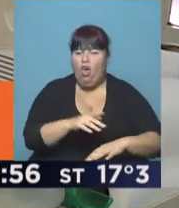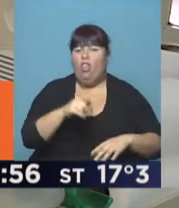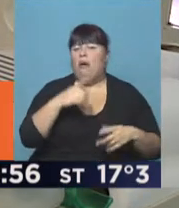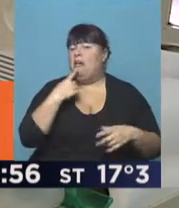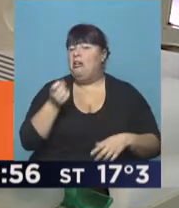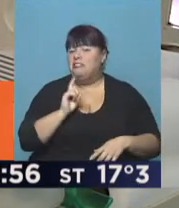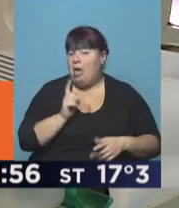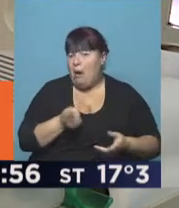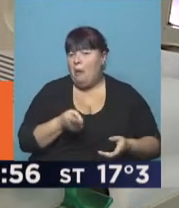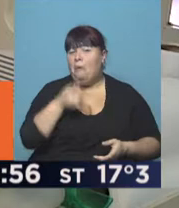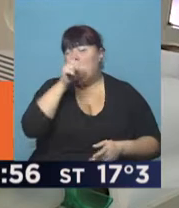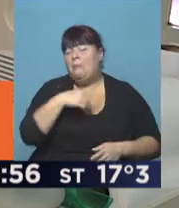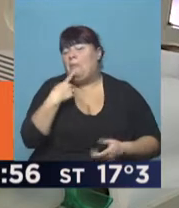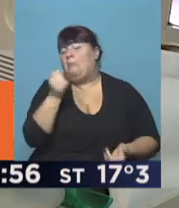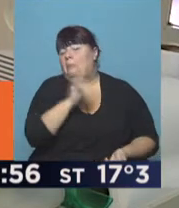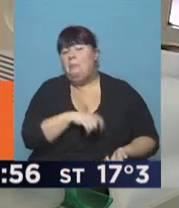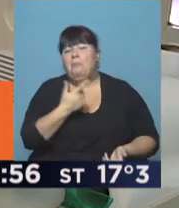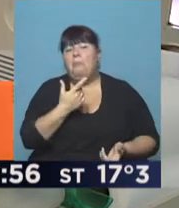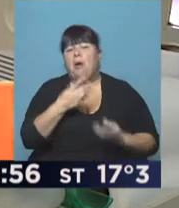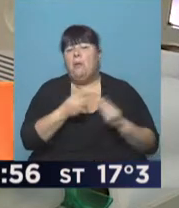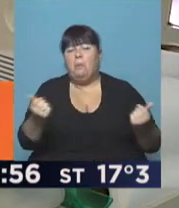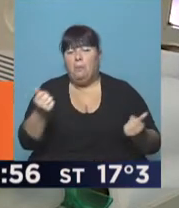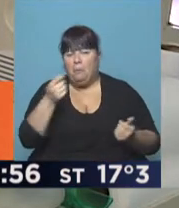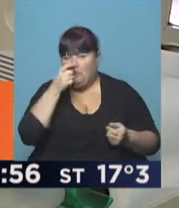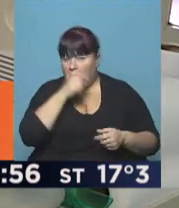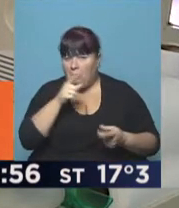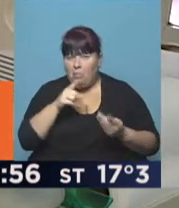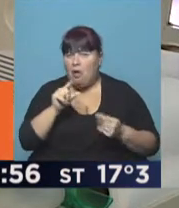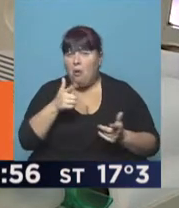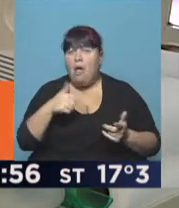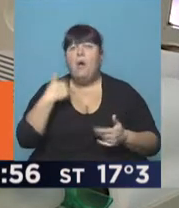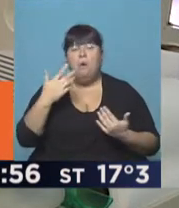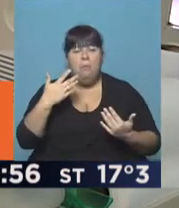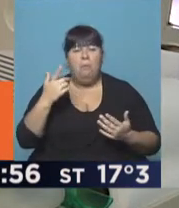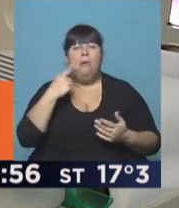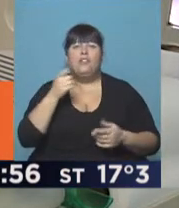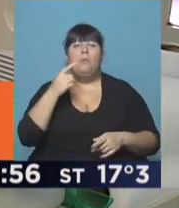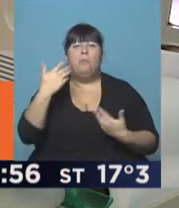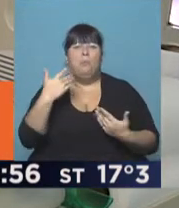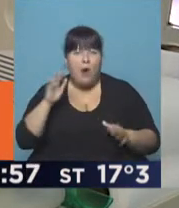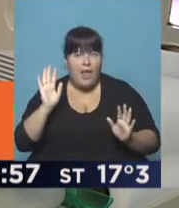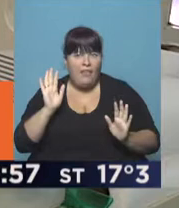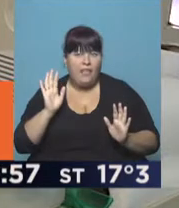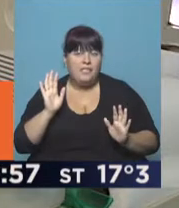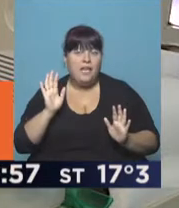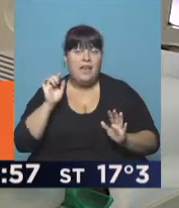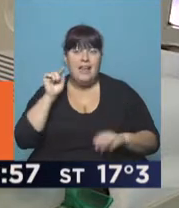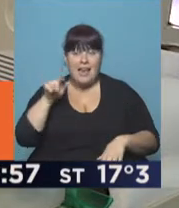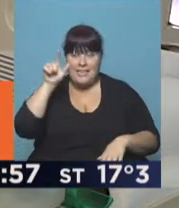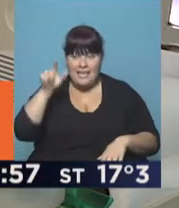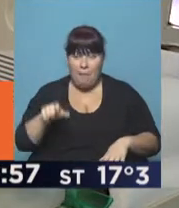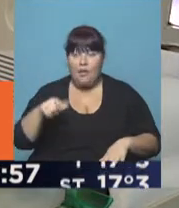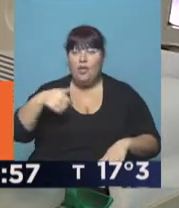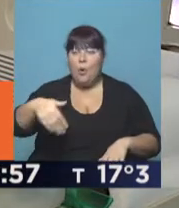pasan desapercibidas para esas personas porque calman inmediatamente y no se dan cuenta que pueden estar indicando que esa persona